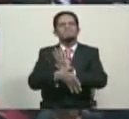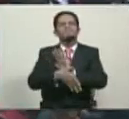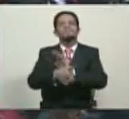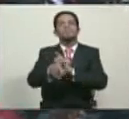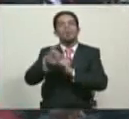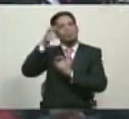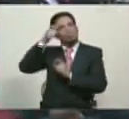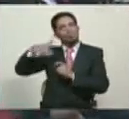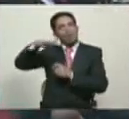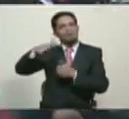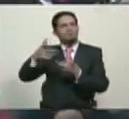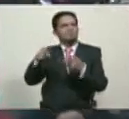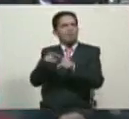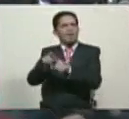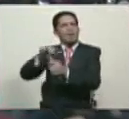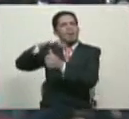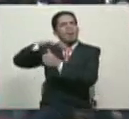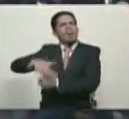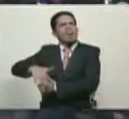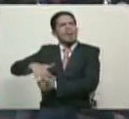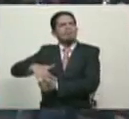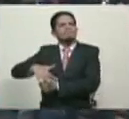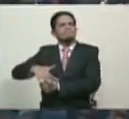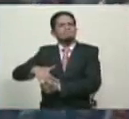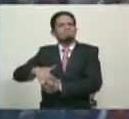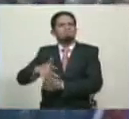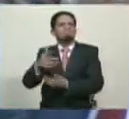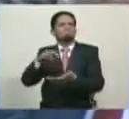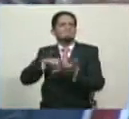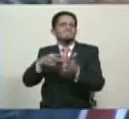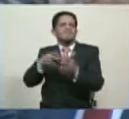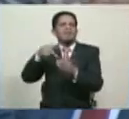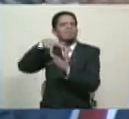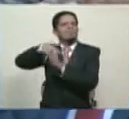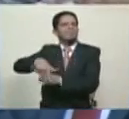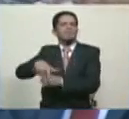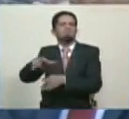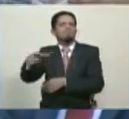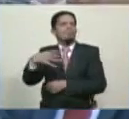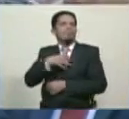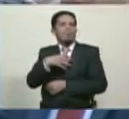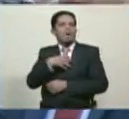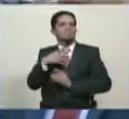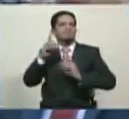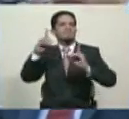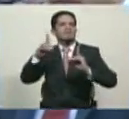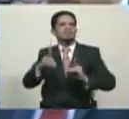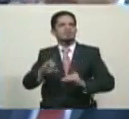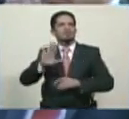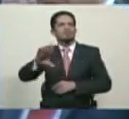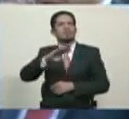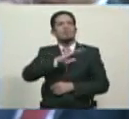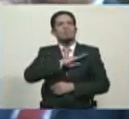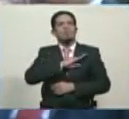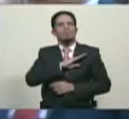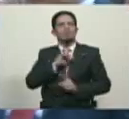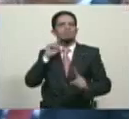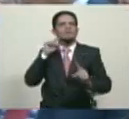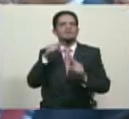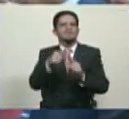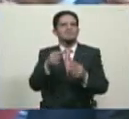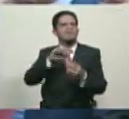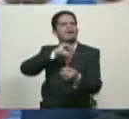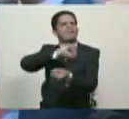y se le reprime su voluntad de ejercer y decidir sobre su propio destino. Esta esclavitud se